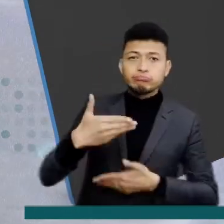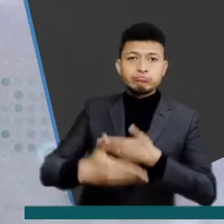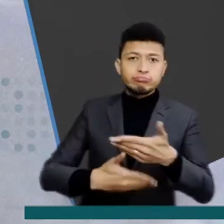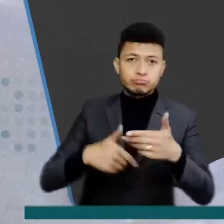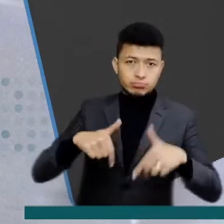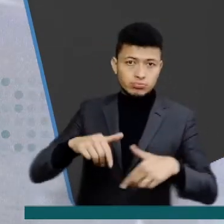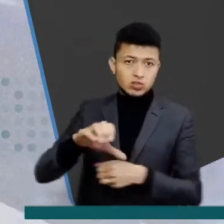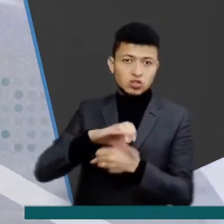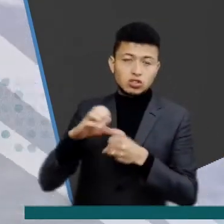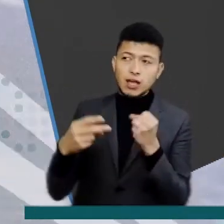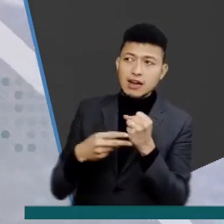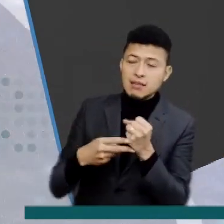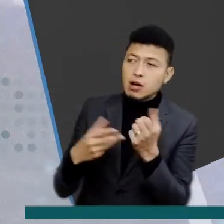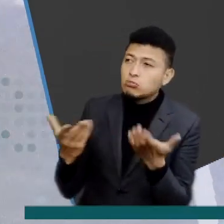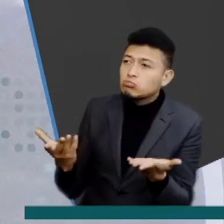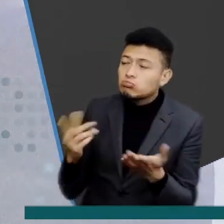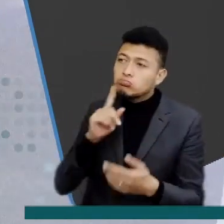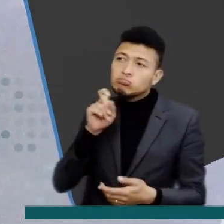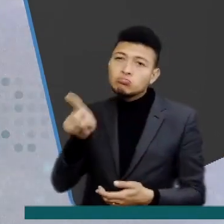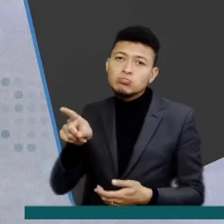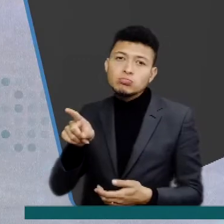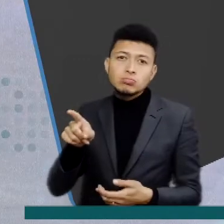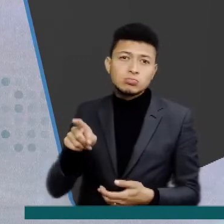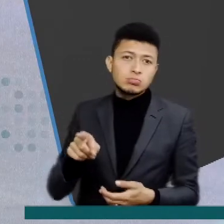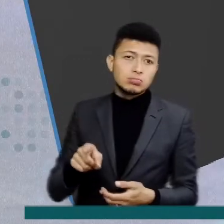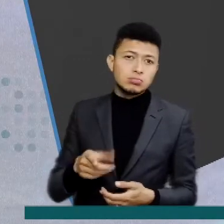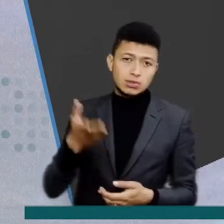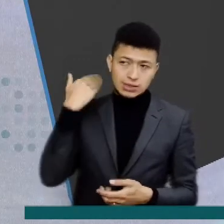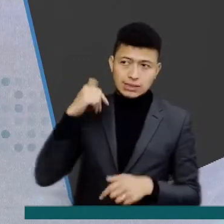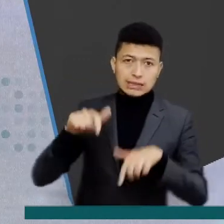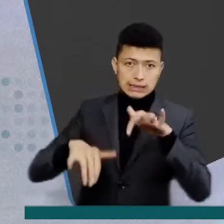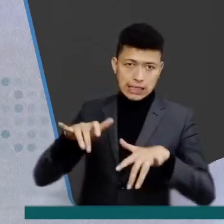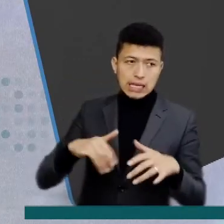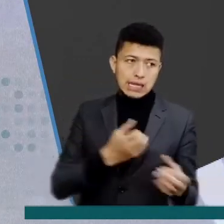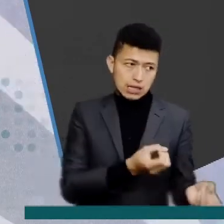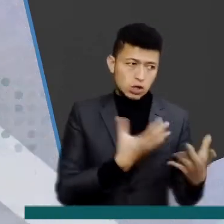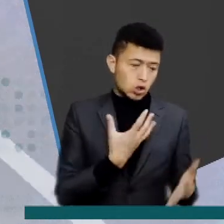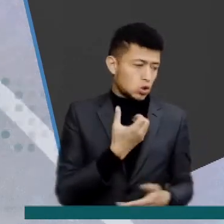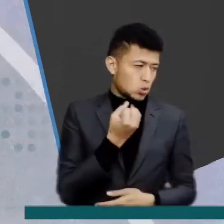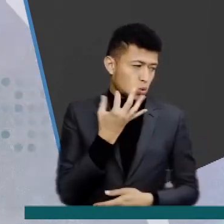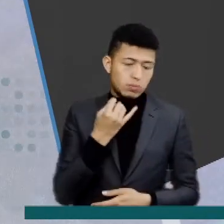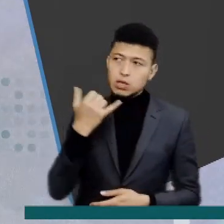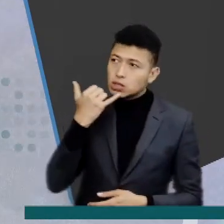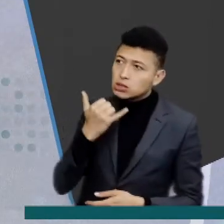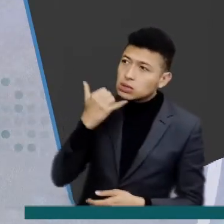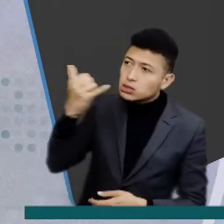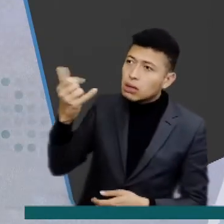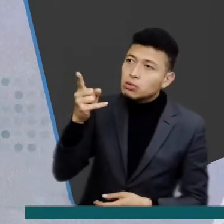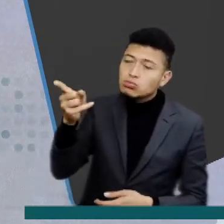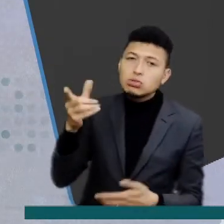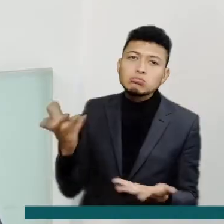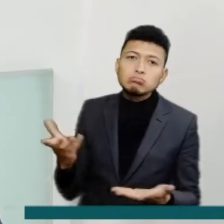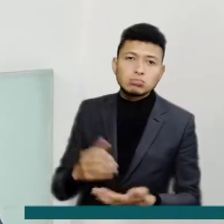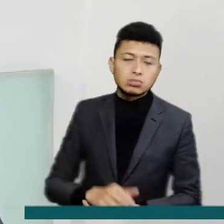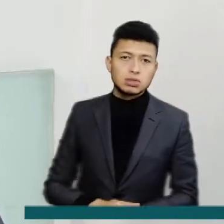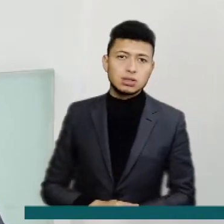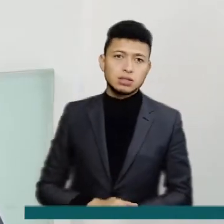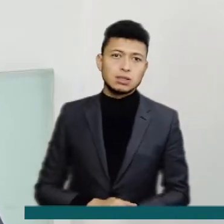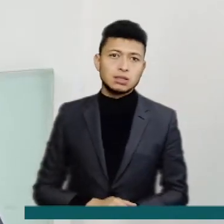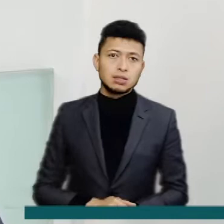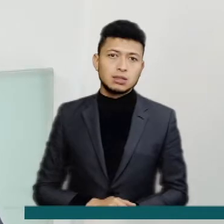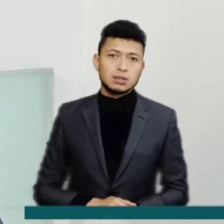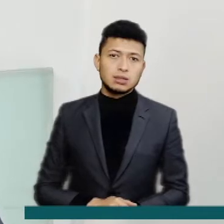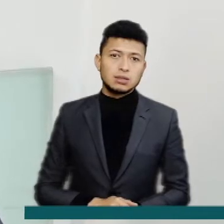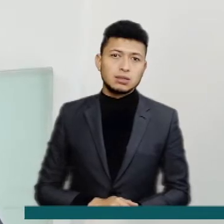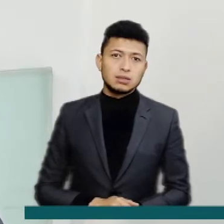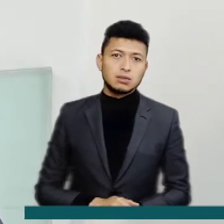acá en la ciudad de Neiva, urbano y rural. La secretaria me dio tu número para que me comunicara con su merced. Verifiquen en el momento